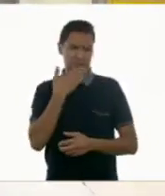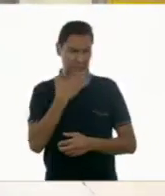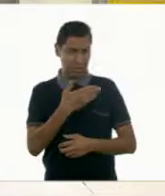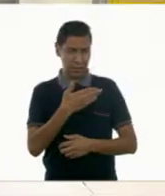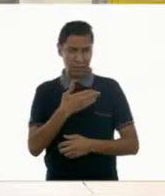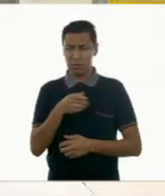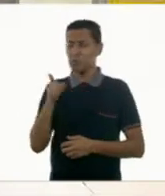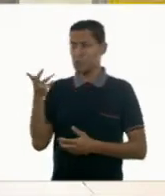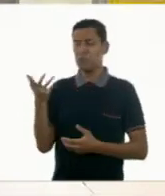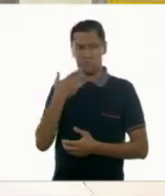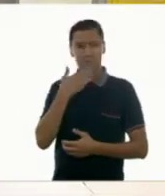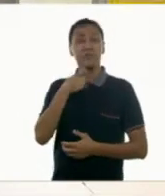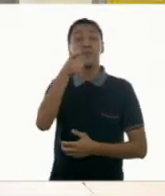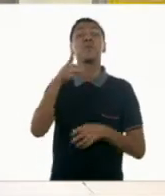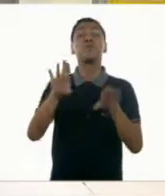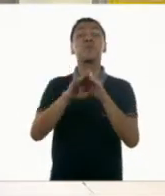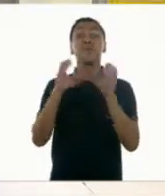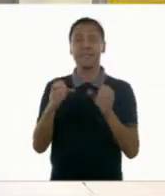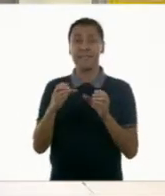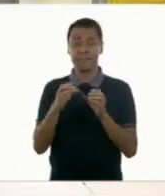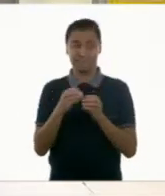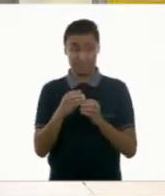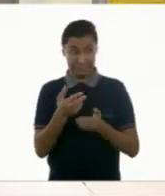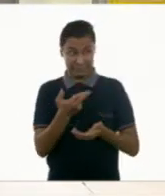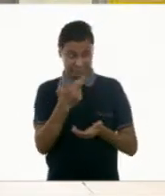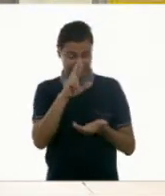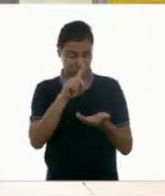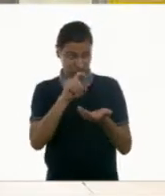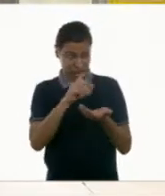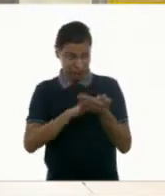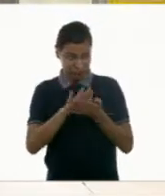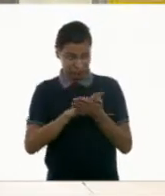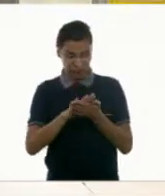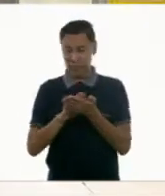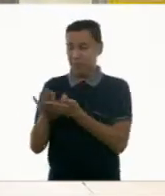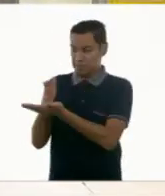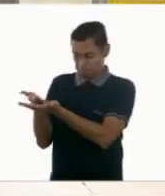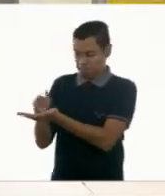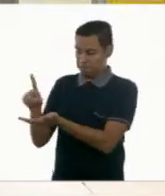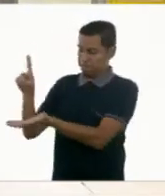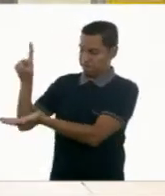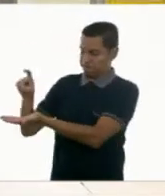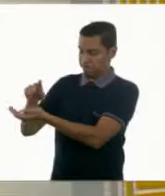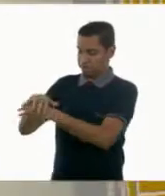casa? Muy bien. ¿Me regalas un poco de gel antibacterial? Claro que sí, Ale. Vamos.